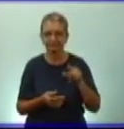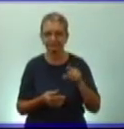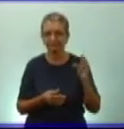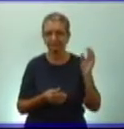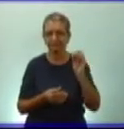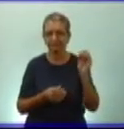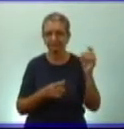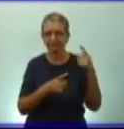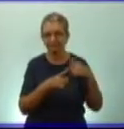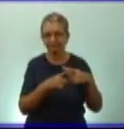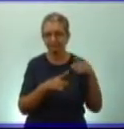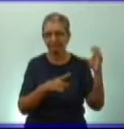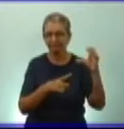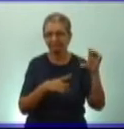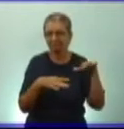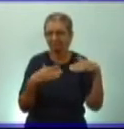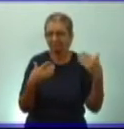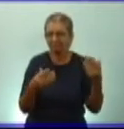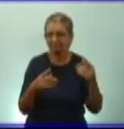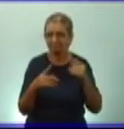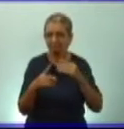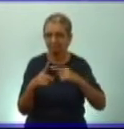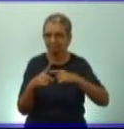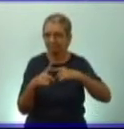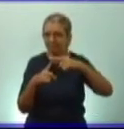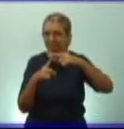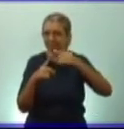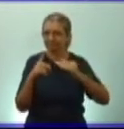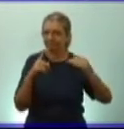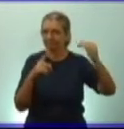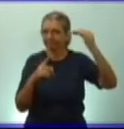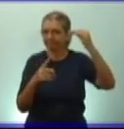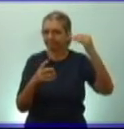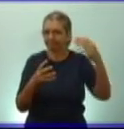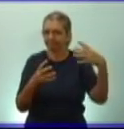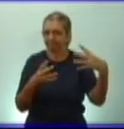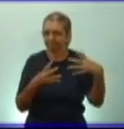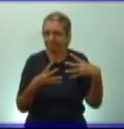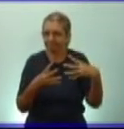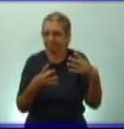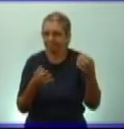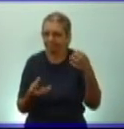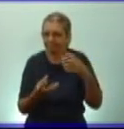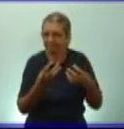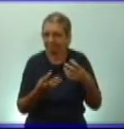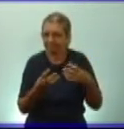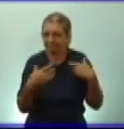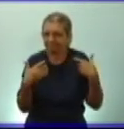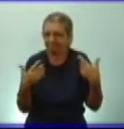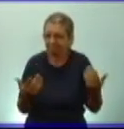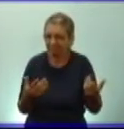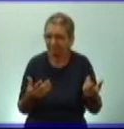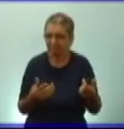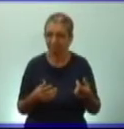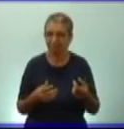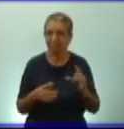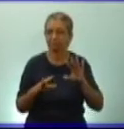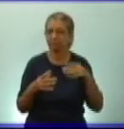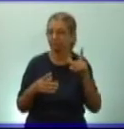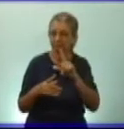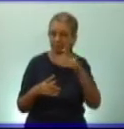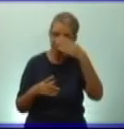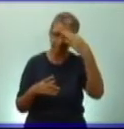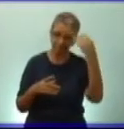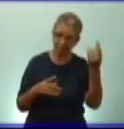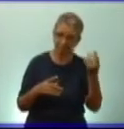óxido de calcio, ¿por qué presenta elevadas temperaturas de fusión? Fíjense que le he marcado nuevamente en blanco aspectos que no podemos olvidar. Está formado